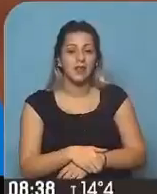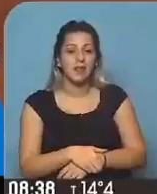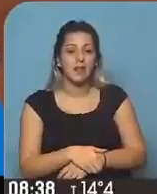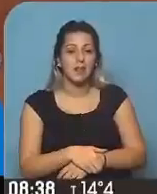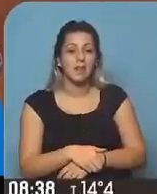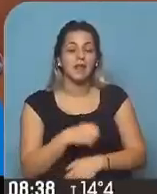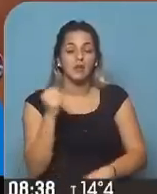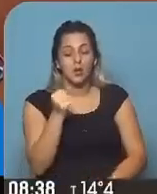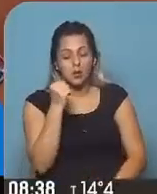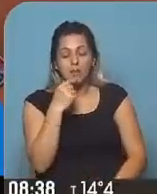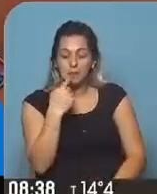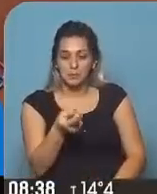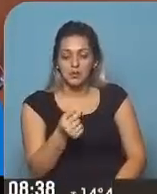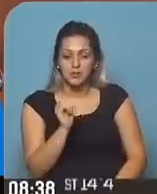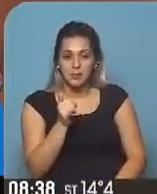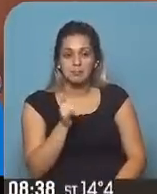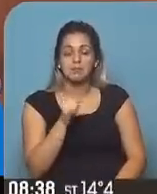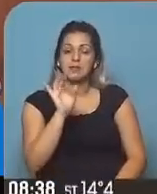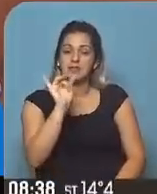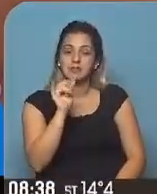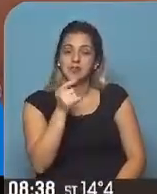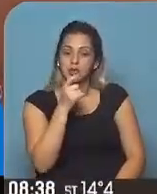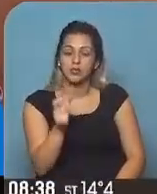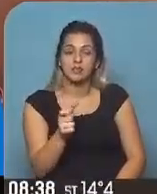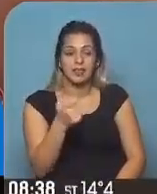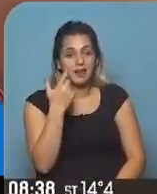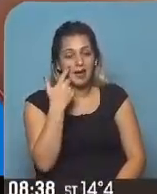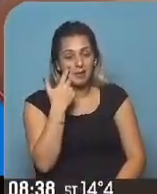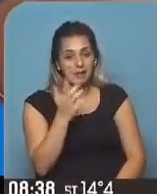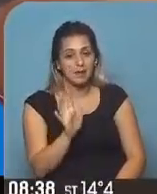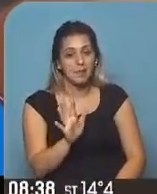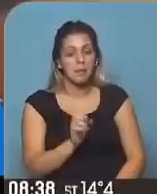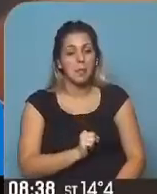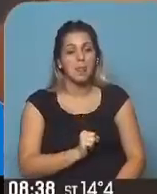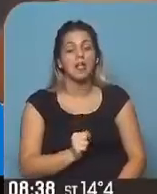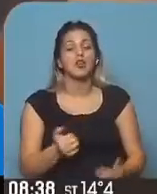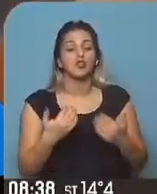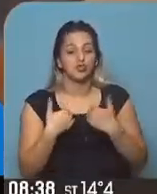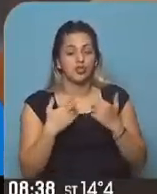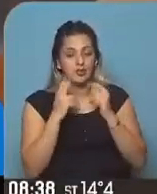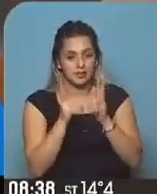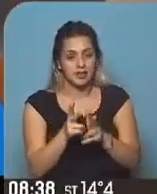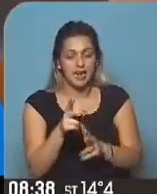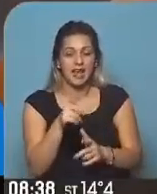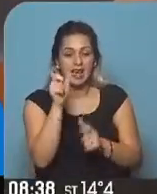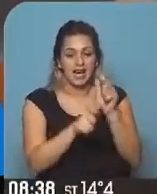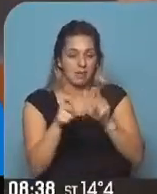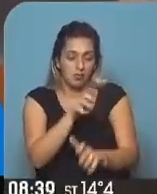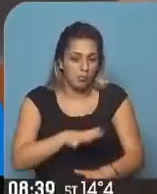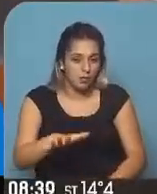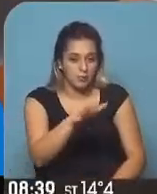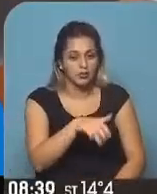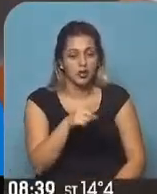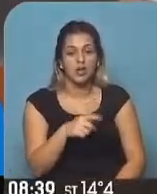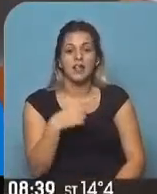pregunta importante, difícil de contestar, espero contestarla bien. Yo les diría, la población creo que